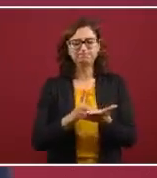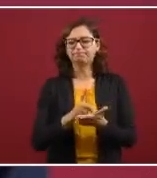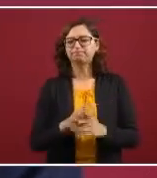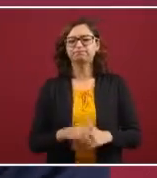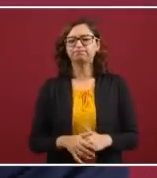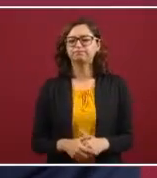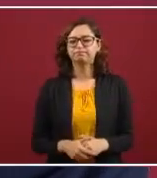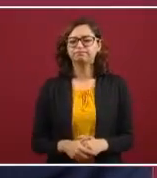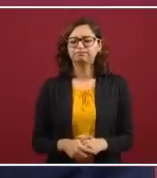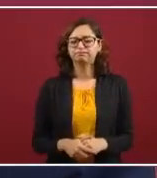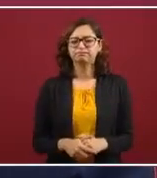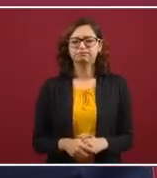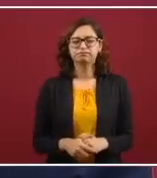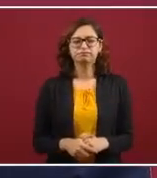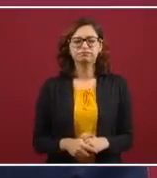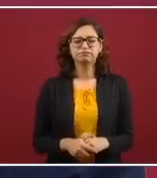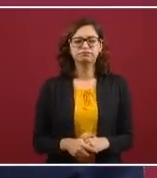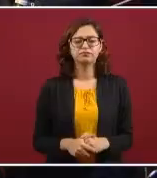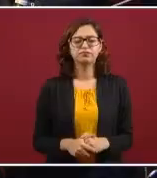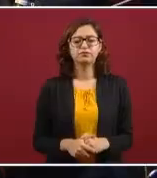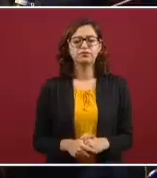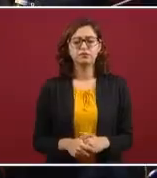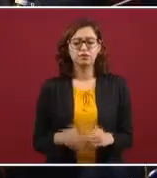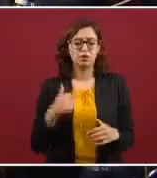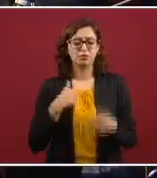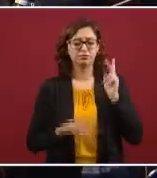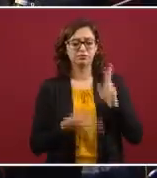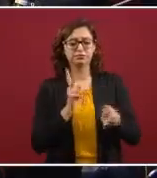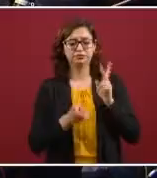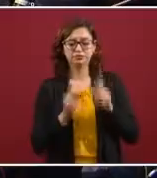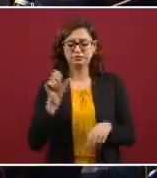Y hablábamos, les decía, con Jesús para